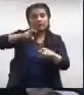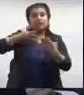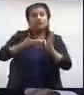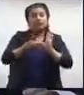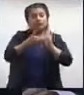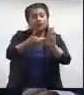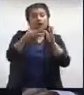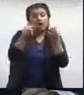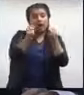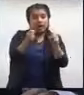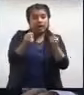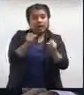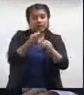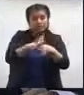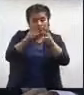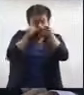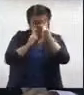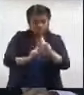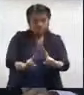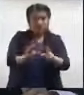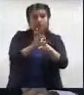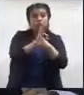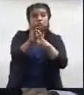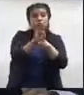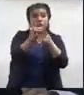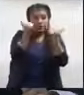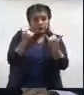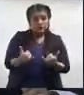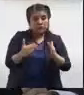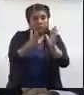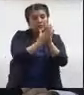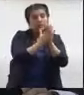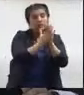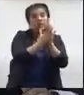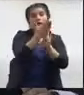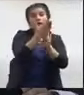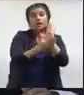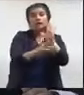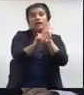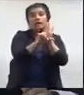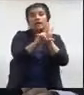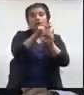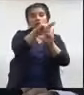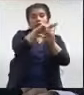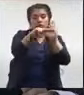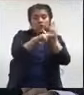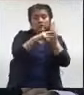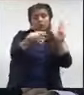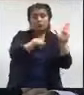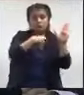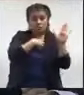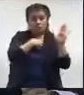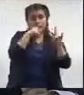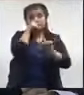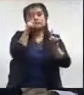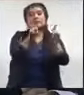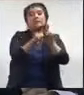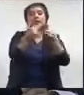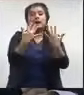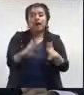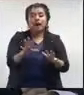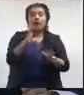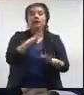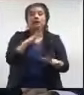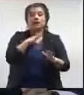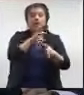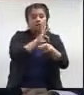y hacer que se cumplan las funciones establecidas en la ley y sus reglamentos. Asimismo, tiene la función